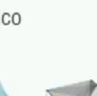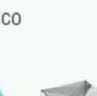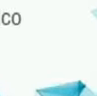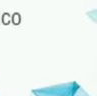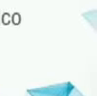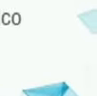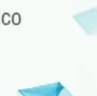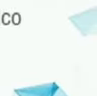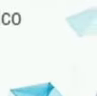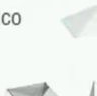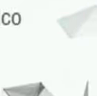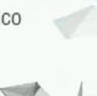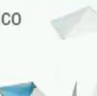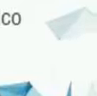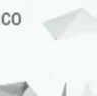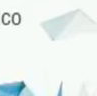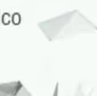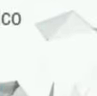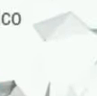apto para todo público.